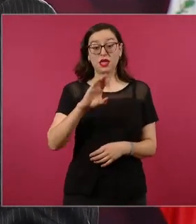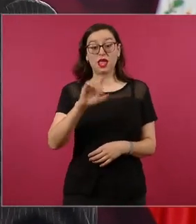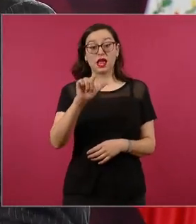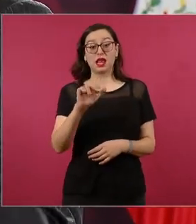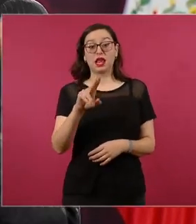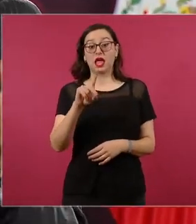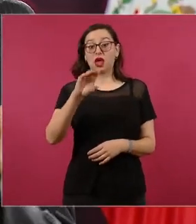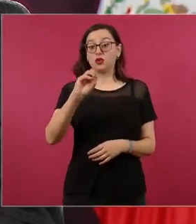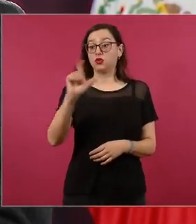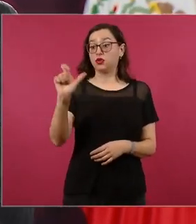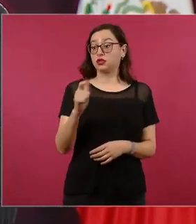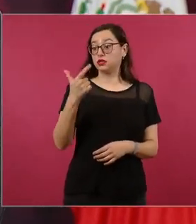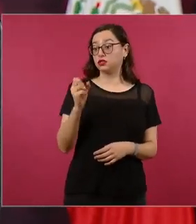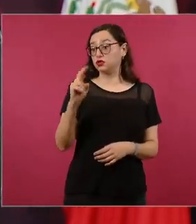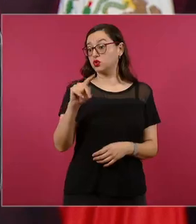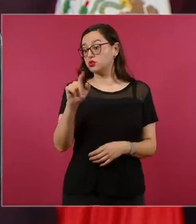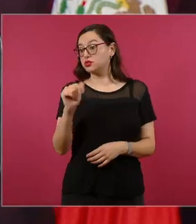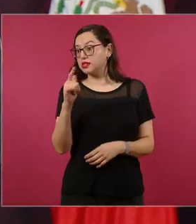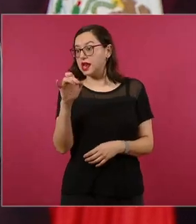¿Qué pasó?